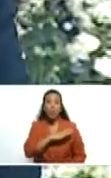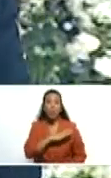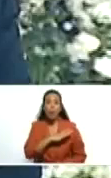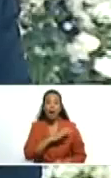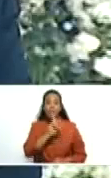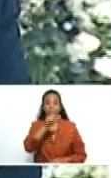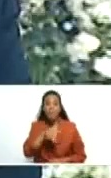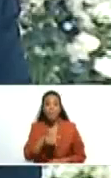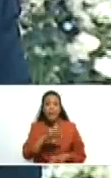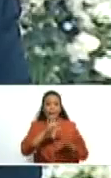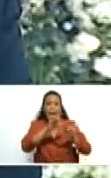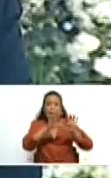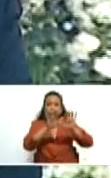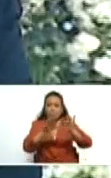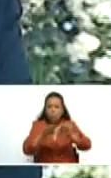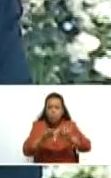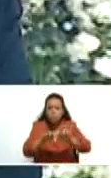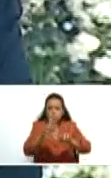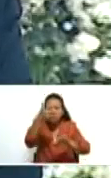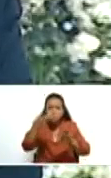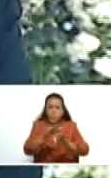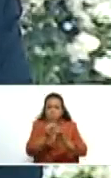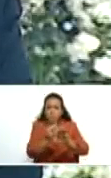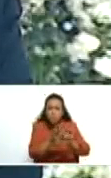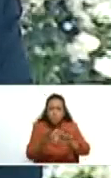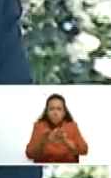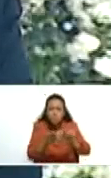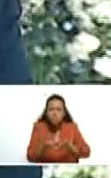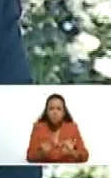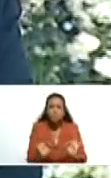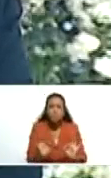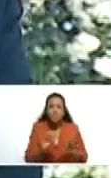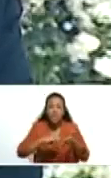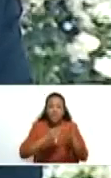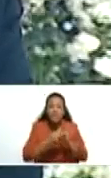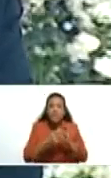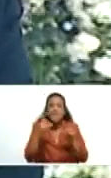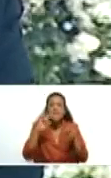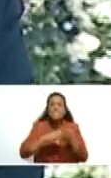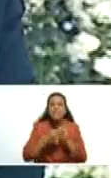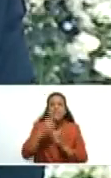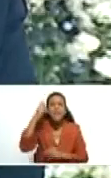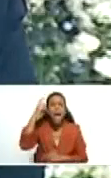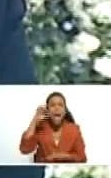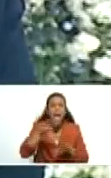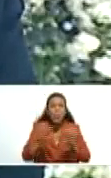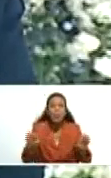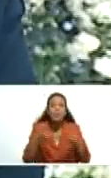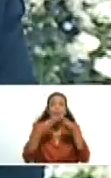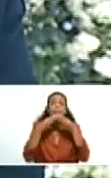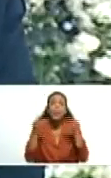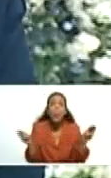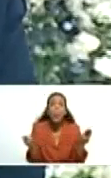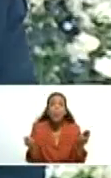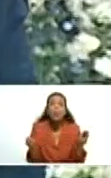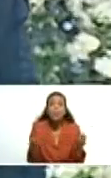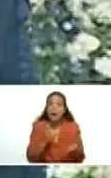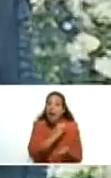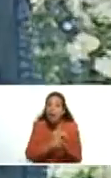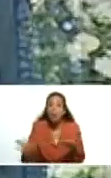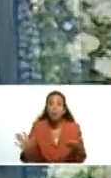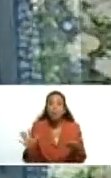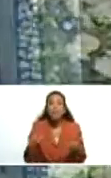redactor de los conceptos de la educación pública, laica,